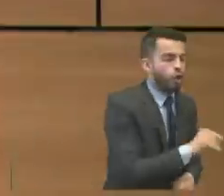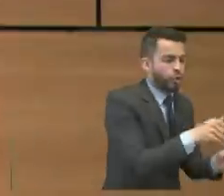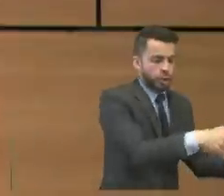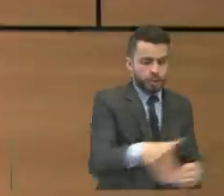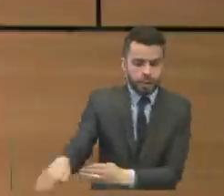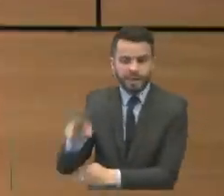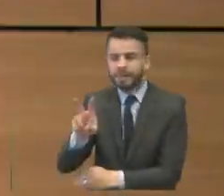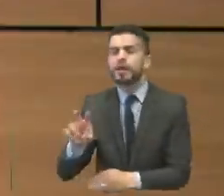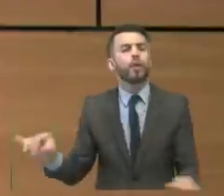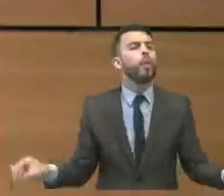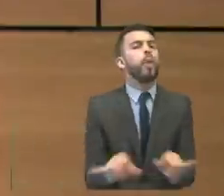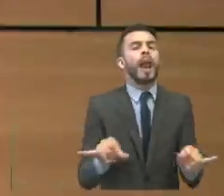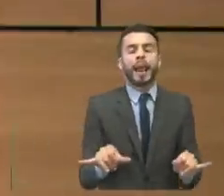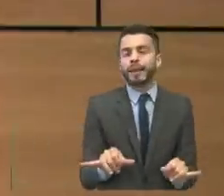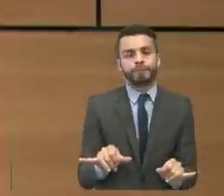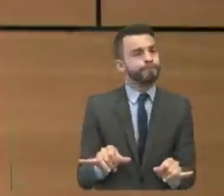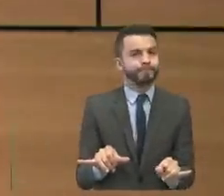corredor.